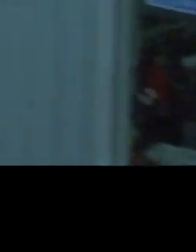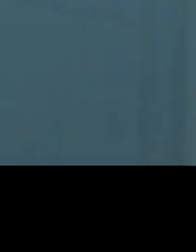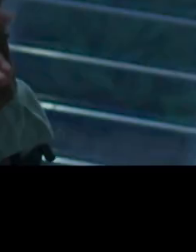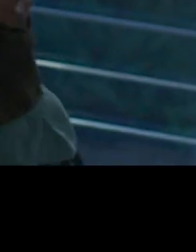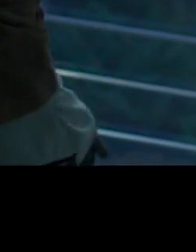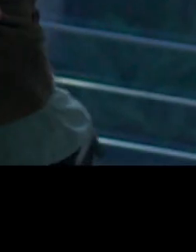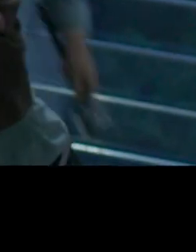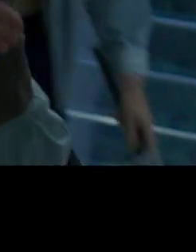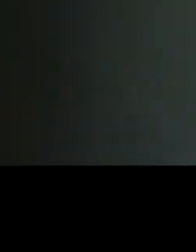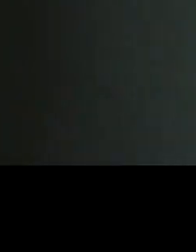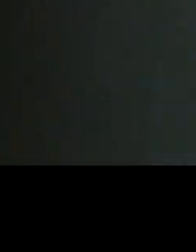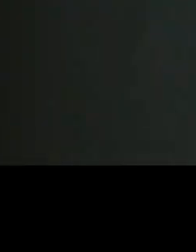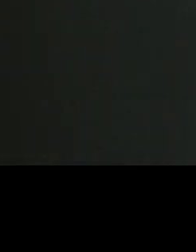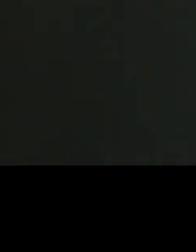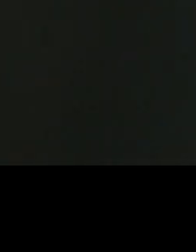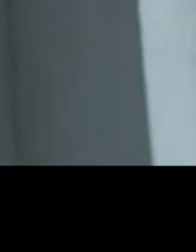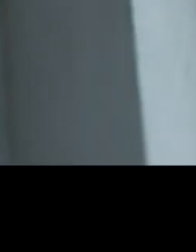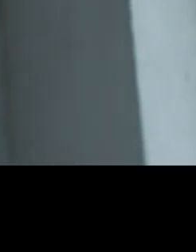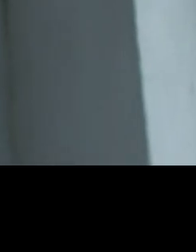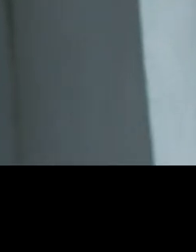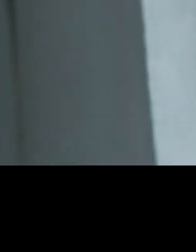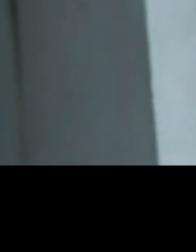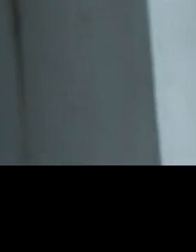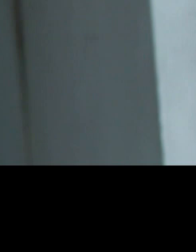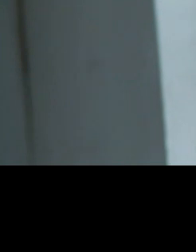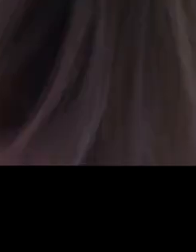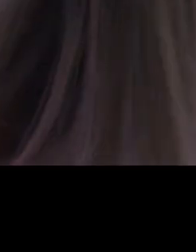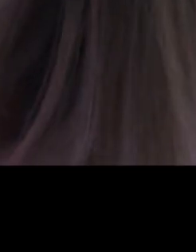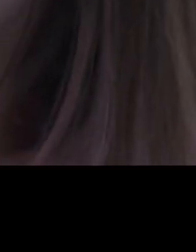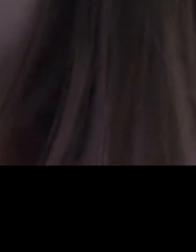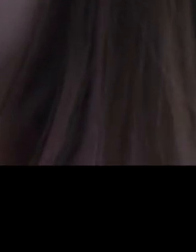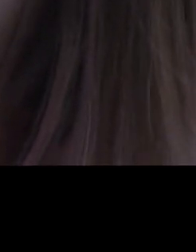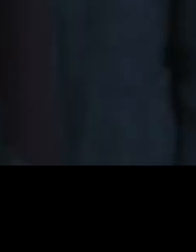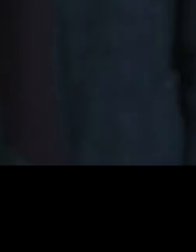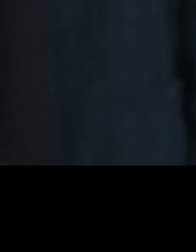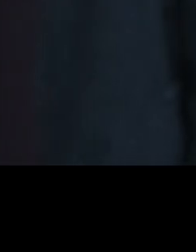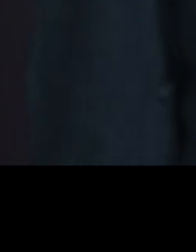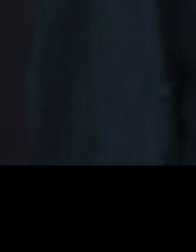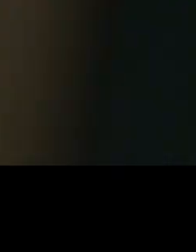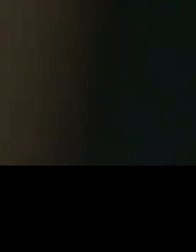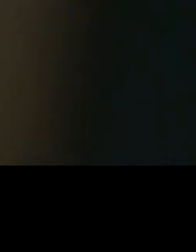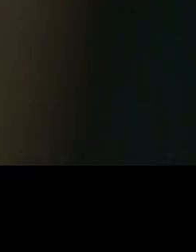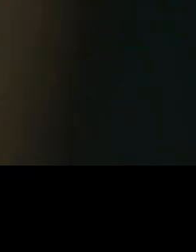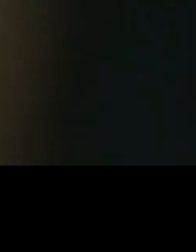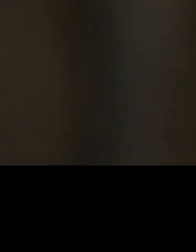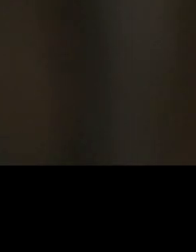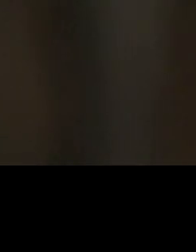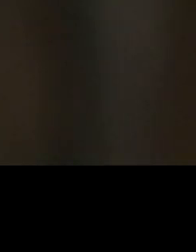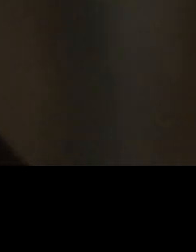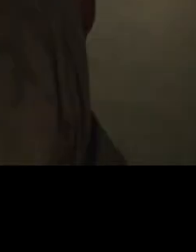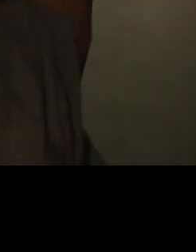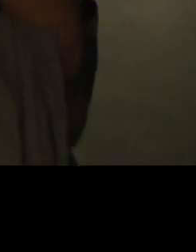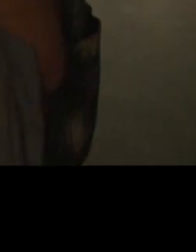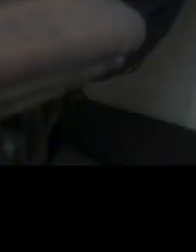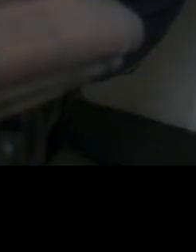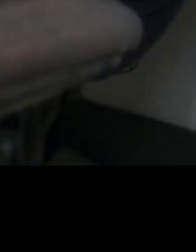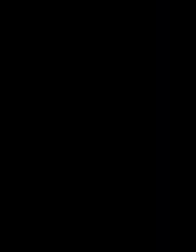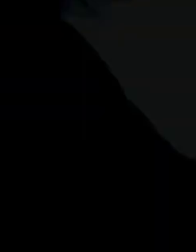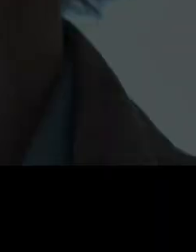Mi recomendación es que se le haga una evaluación psicológica psiquiátrica. Angelito, discúlpame.